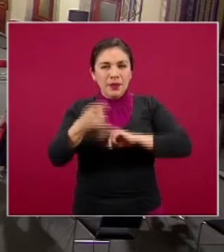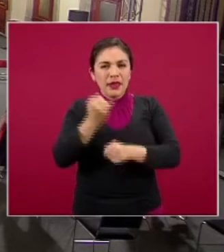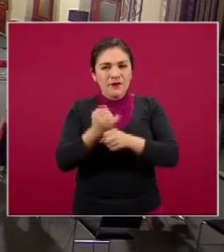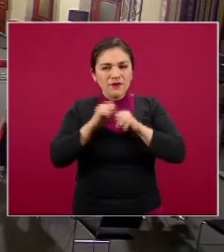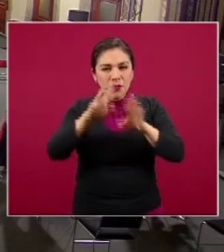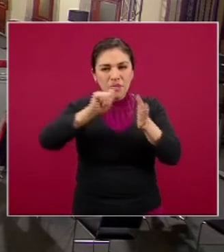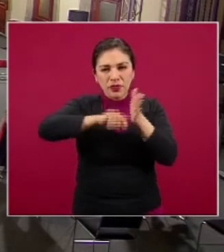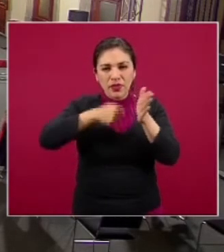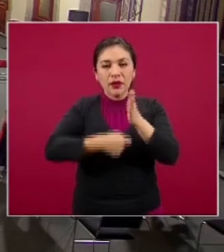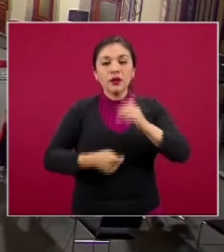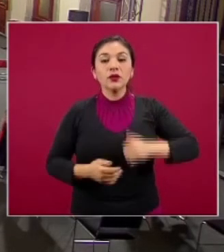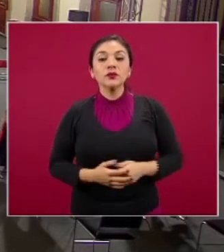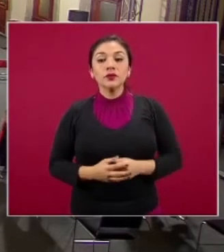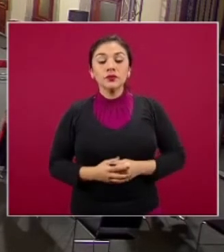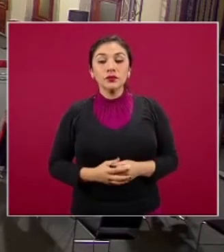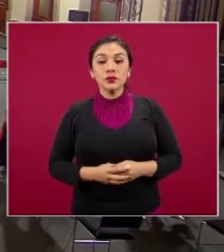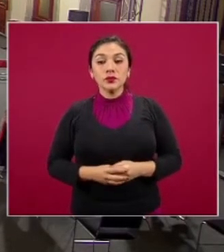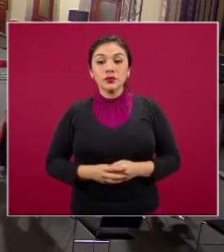técnico.